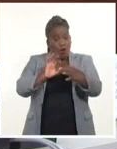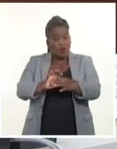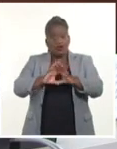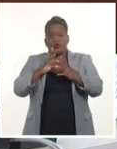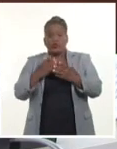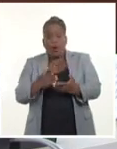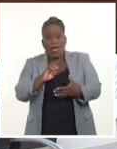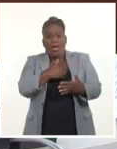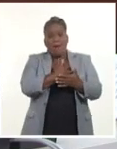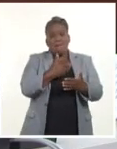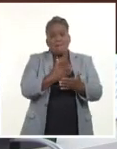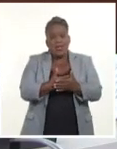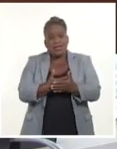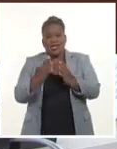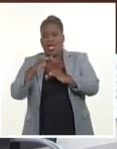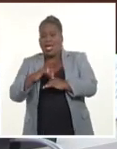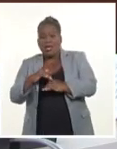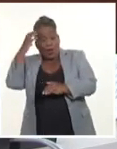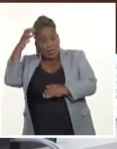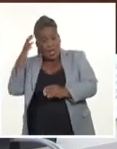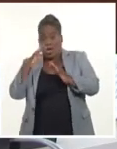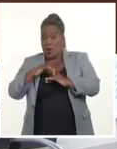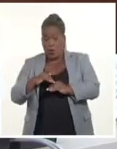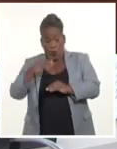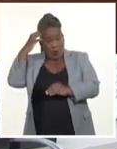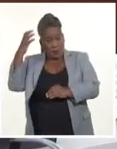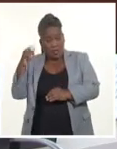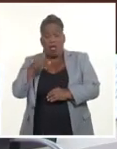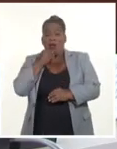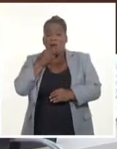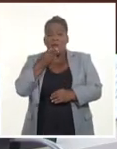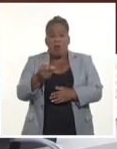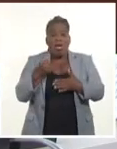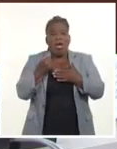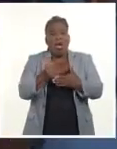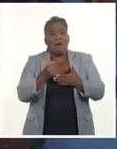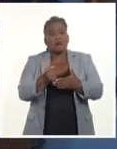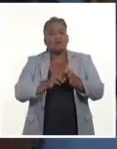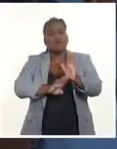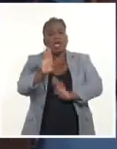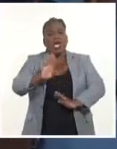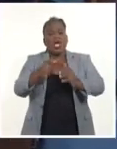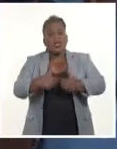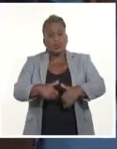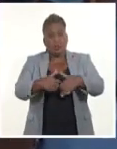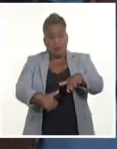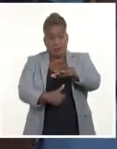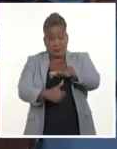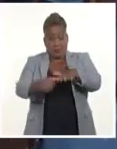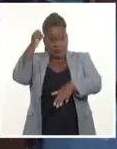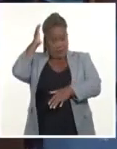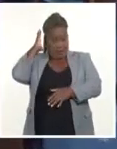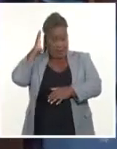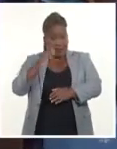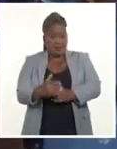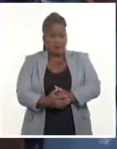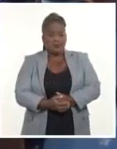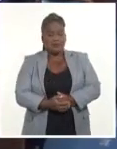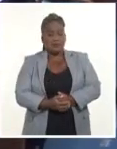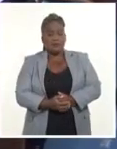MIPIMES que en el mundo del software hoy se han aprobado y que pueden aportar mucho al desarrollo de la industria. El presidente de la República, Miguel